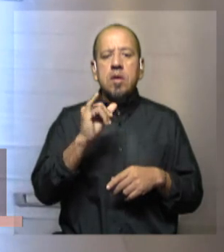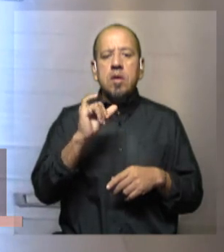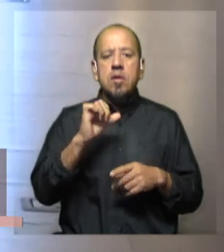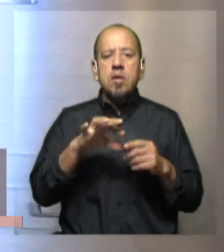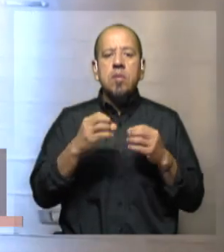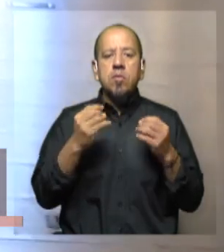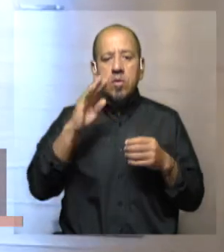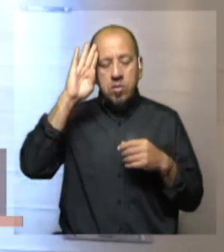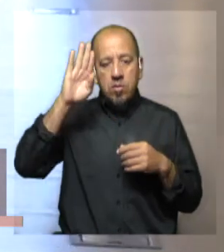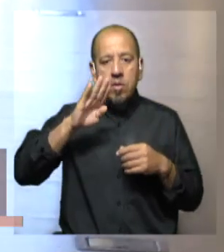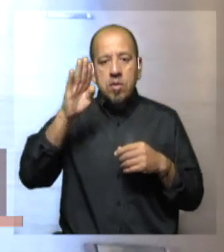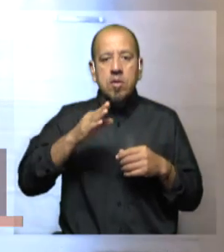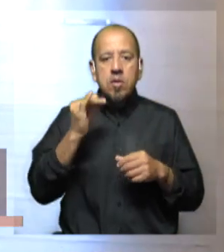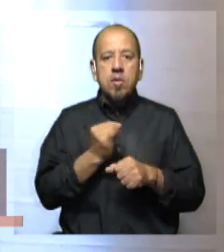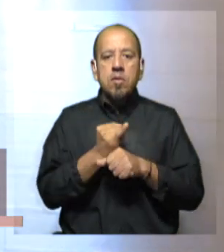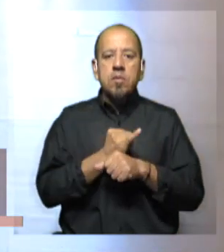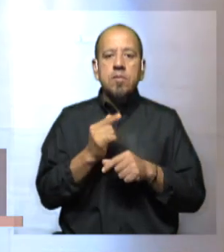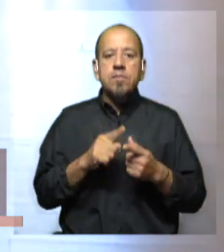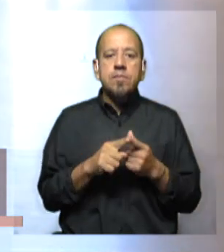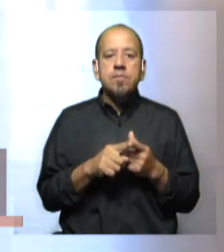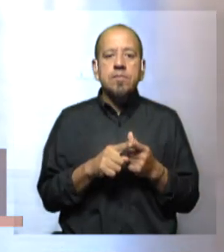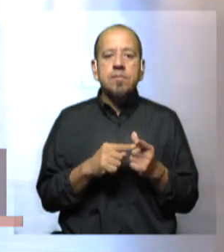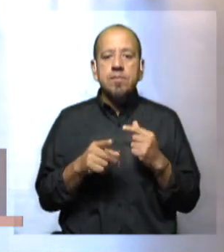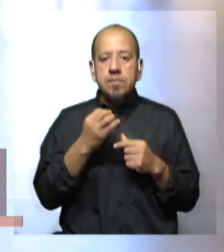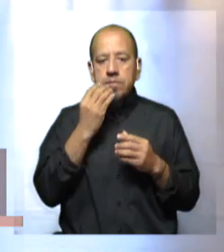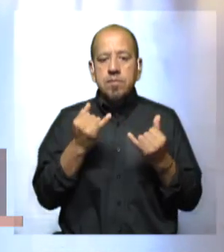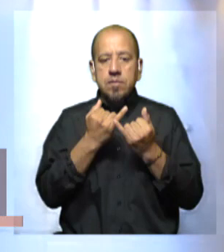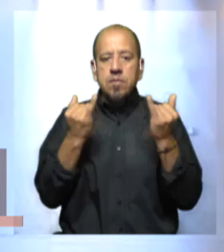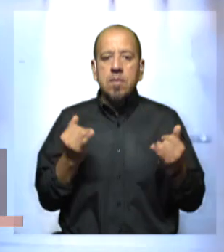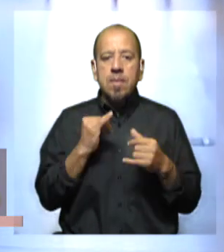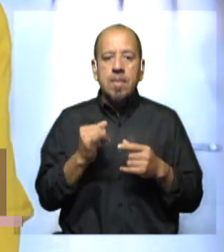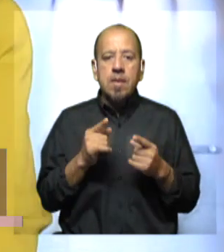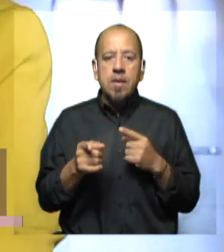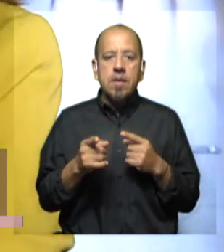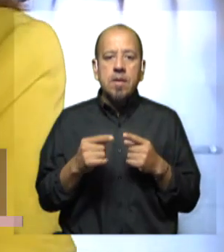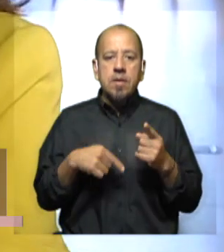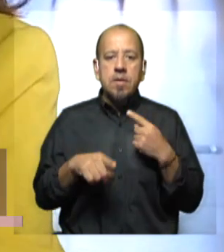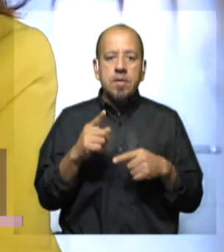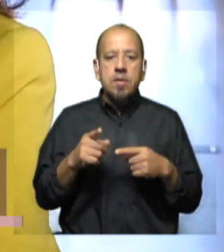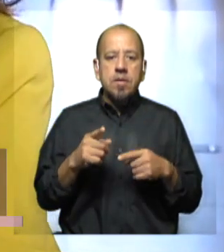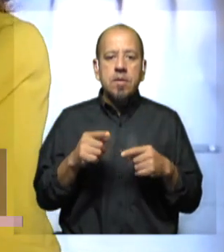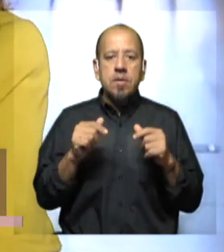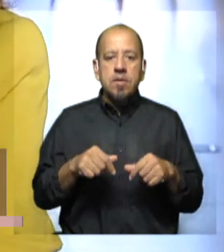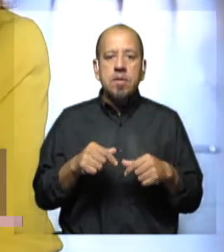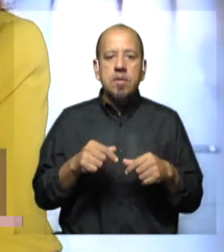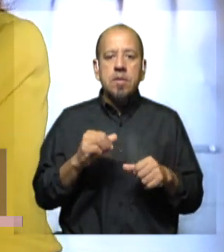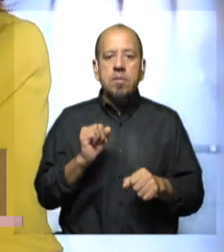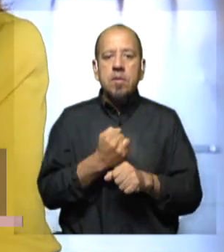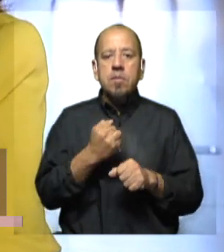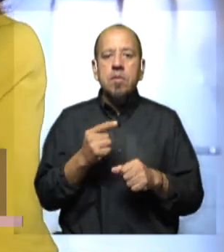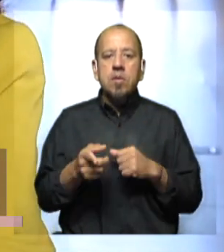el homenaje institucional a esta artista? Bueno, buenos días. Sí, las últimas ediciones de este Premio Nacional